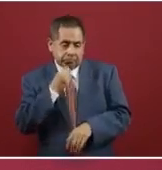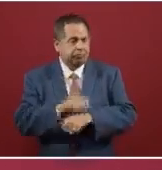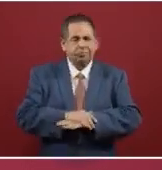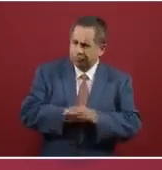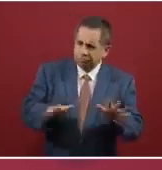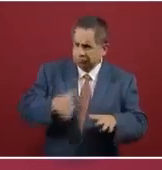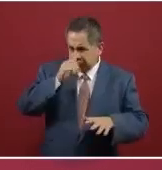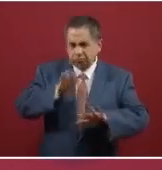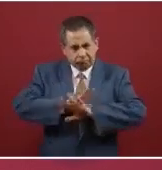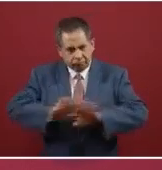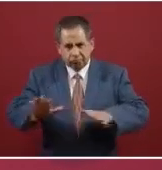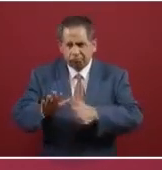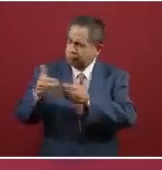locales,